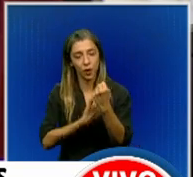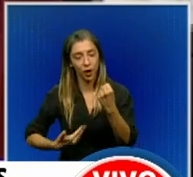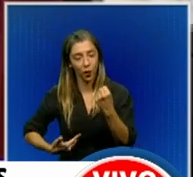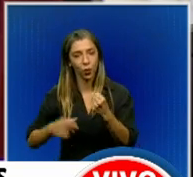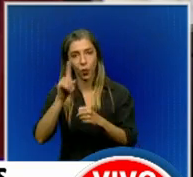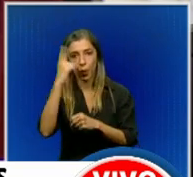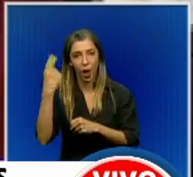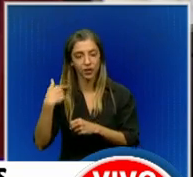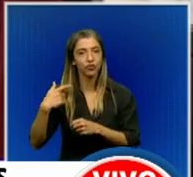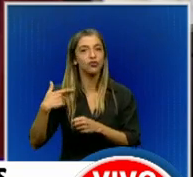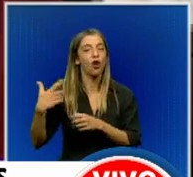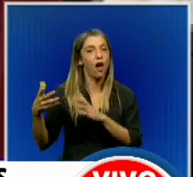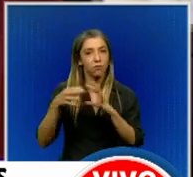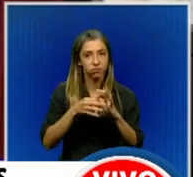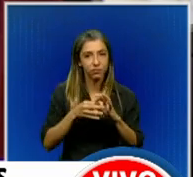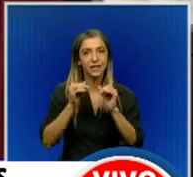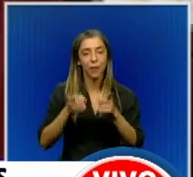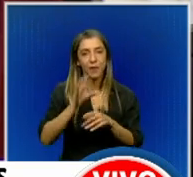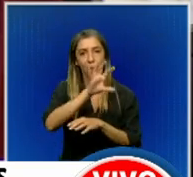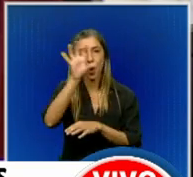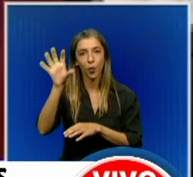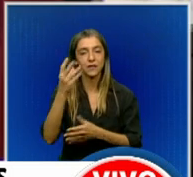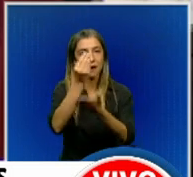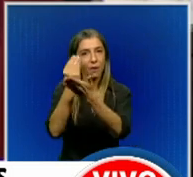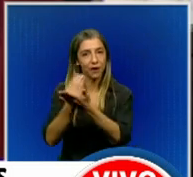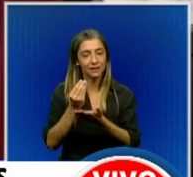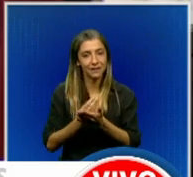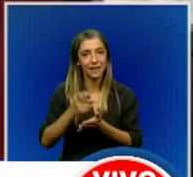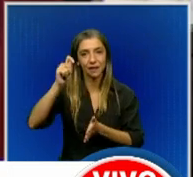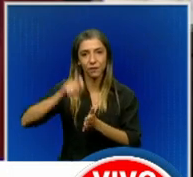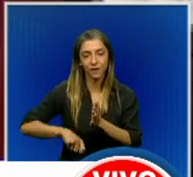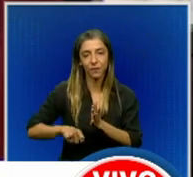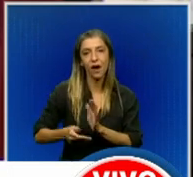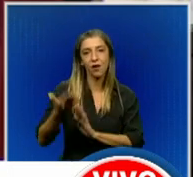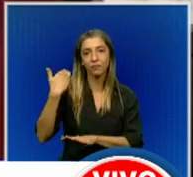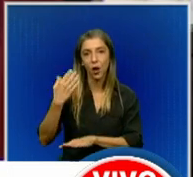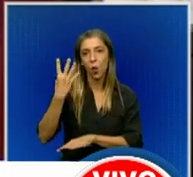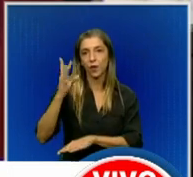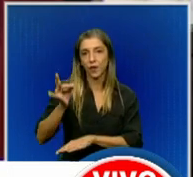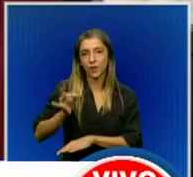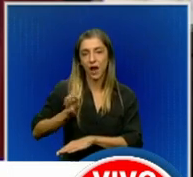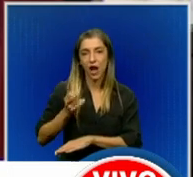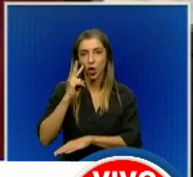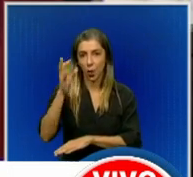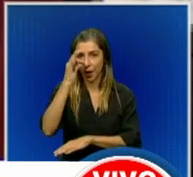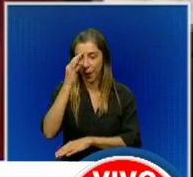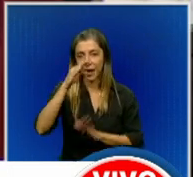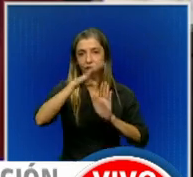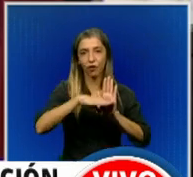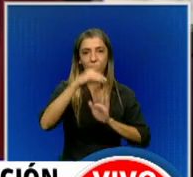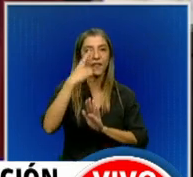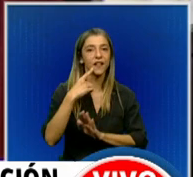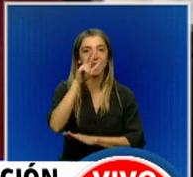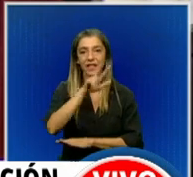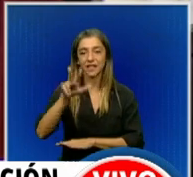representantes de las provincias el 4 de diciembre del 2020 orden del día 3